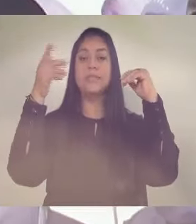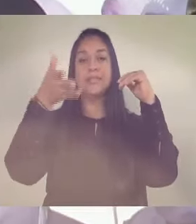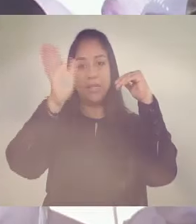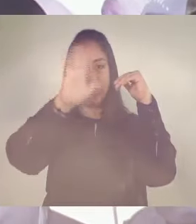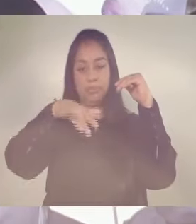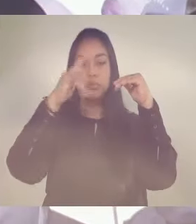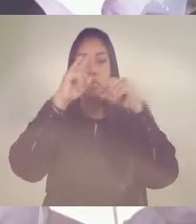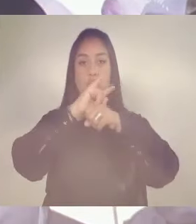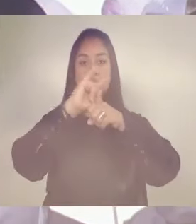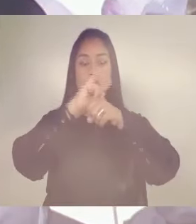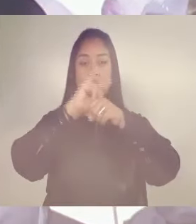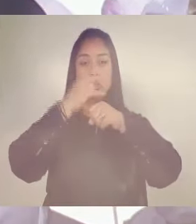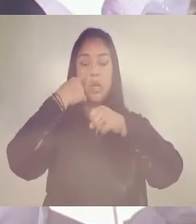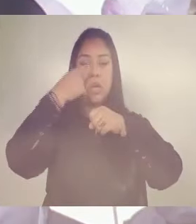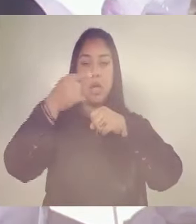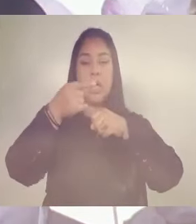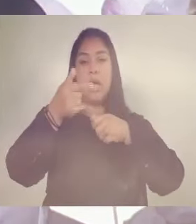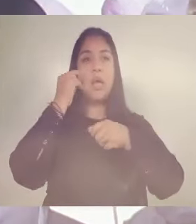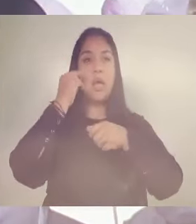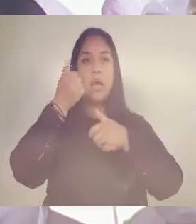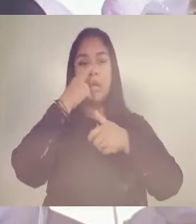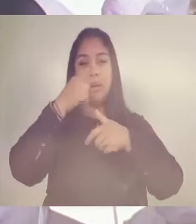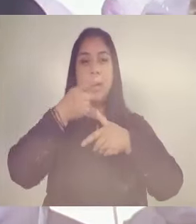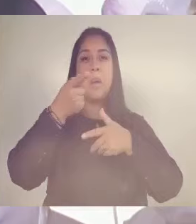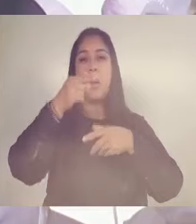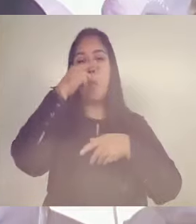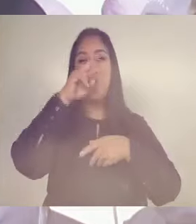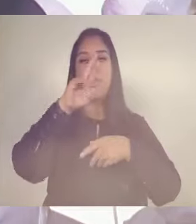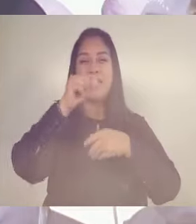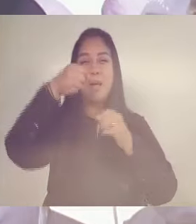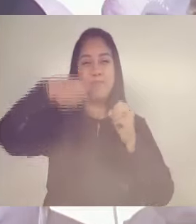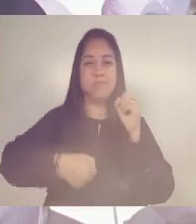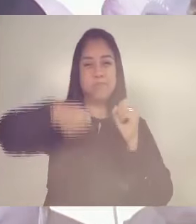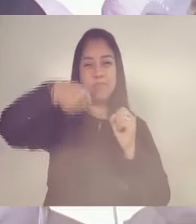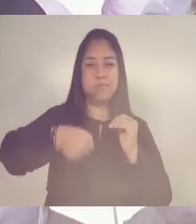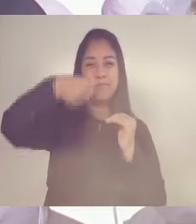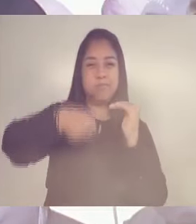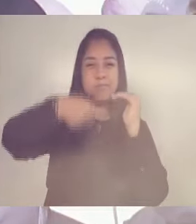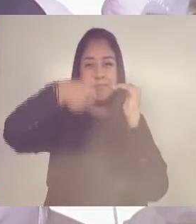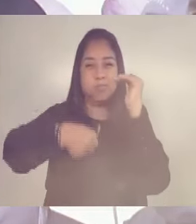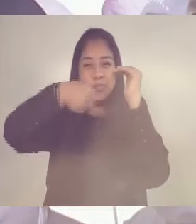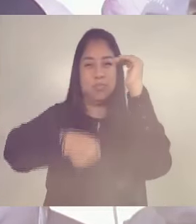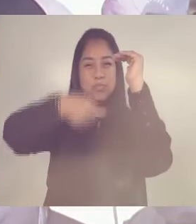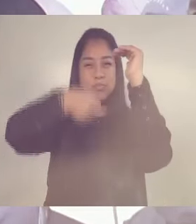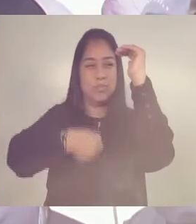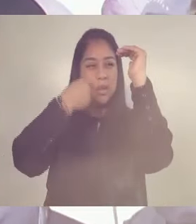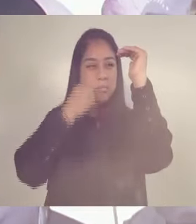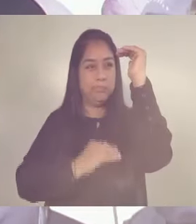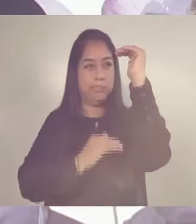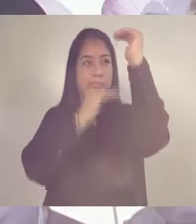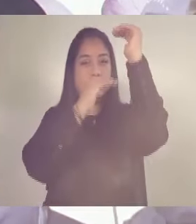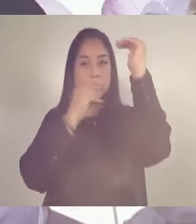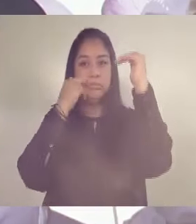utilizan gatos hidráulicos, lo que conocemos como triquets, para levantar las partes dañadas del